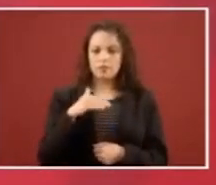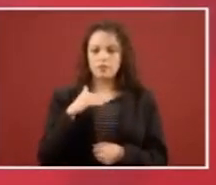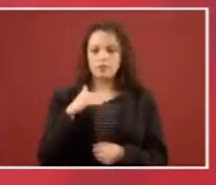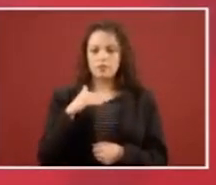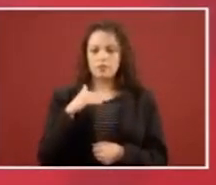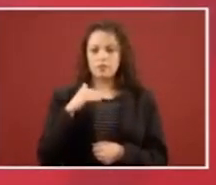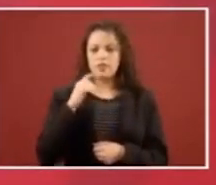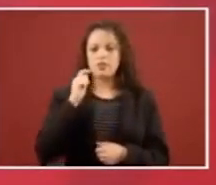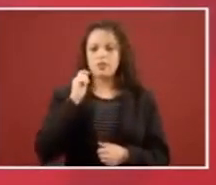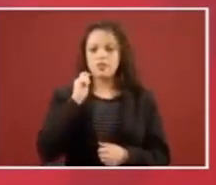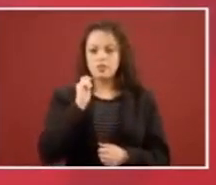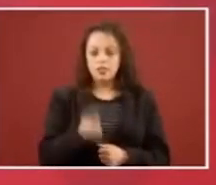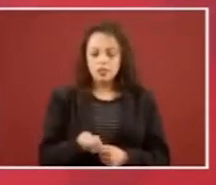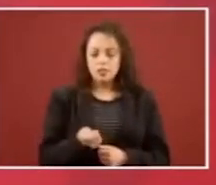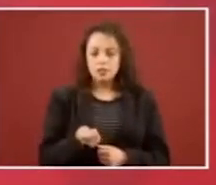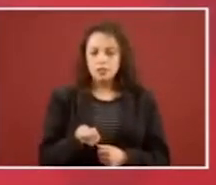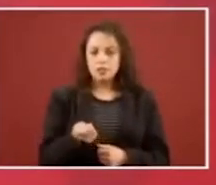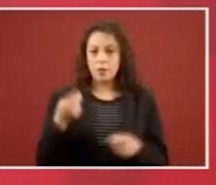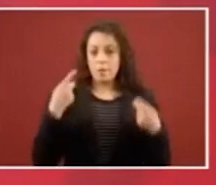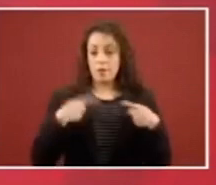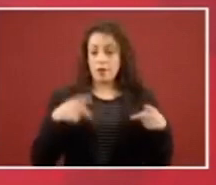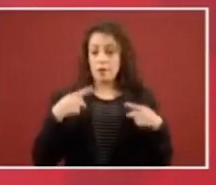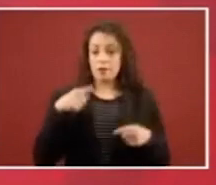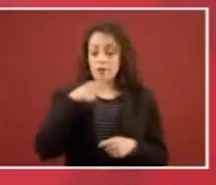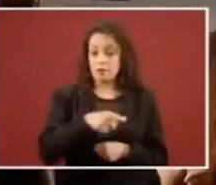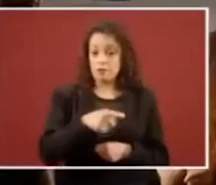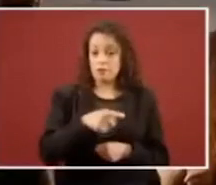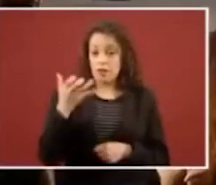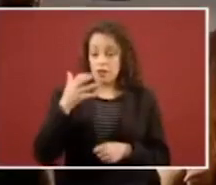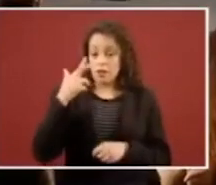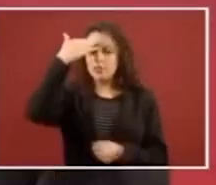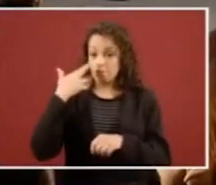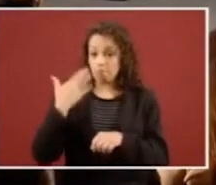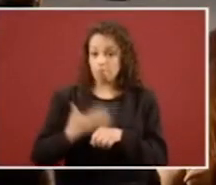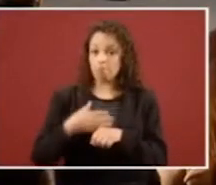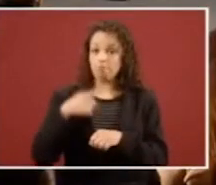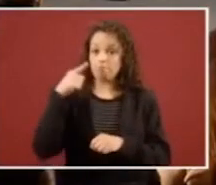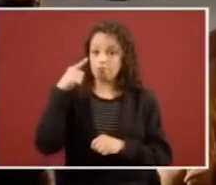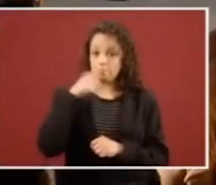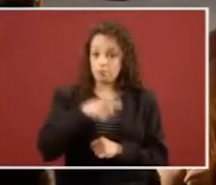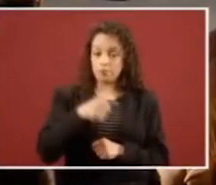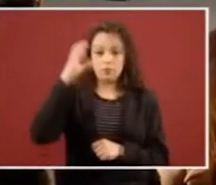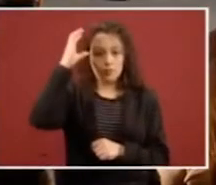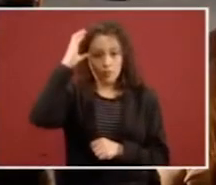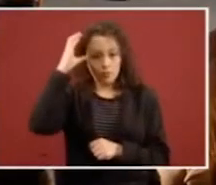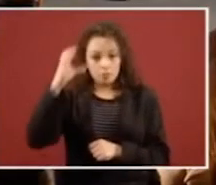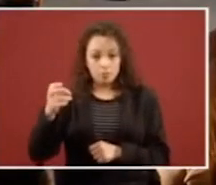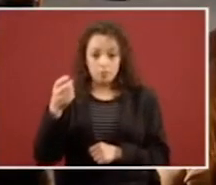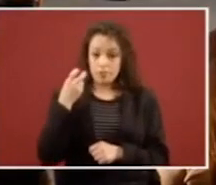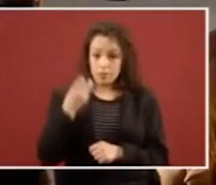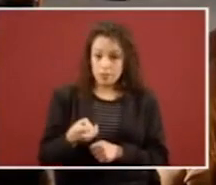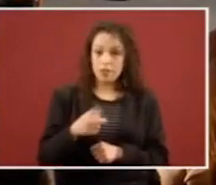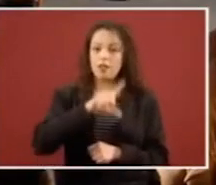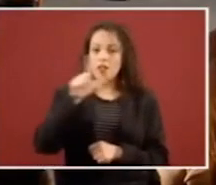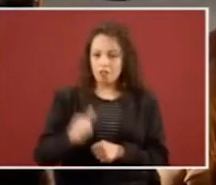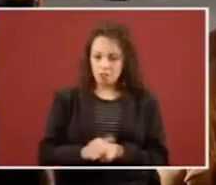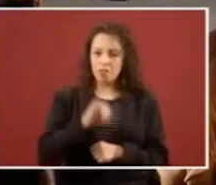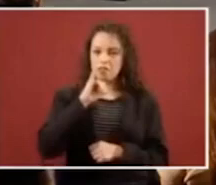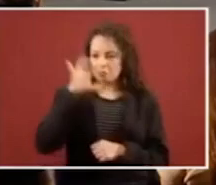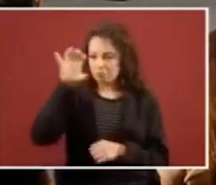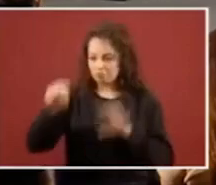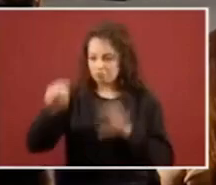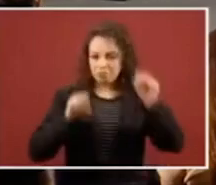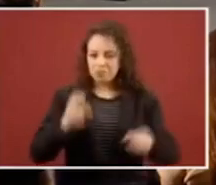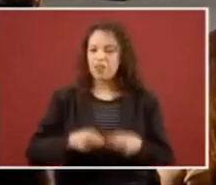a los autores materiales y autores intelectuales y haya castigo, sea